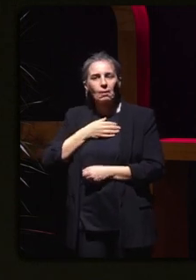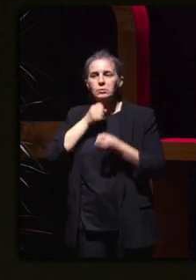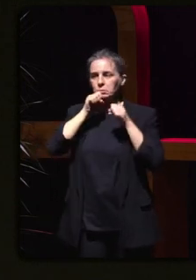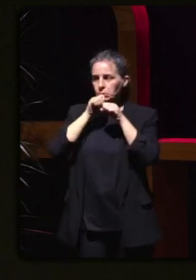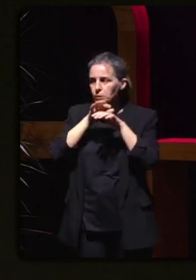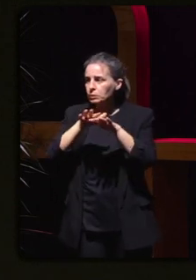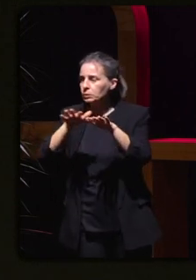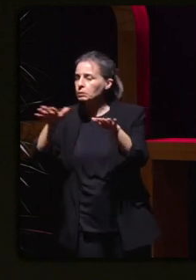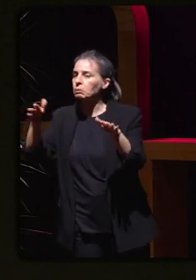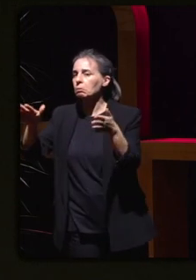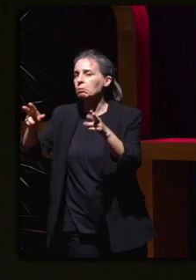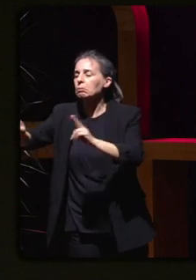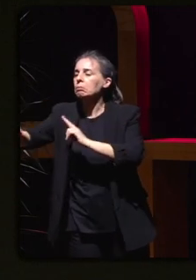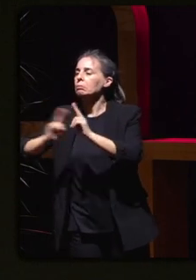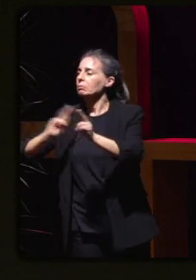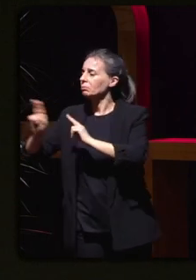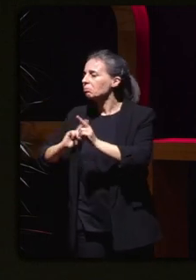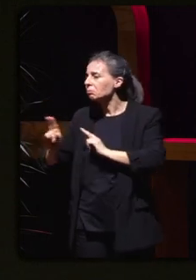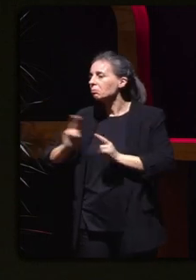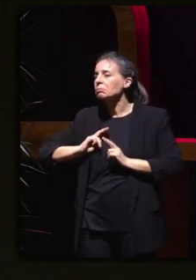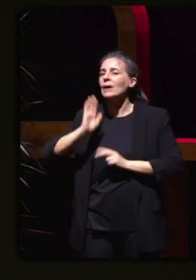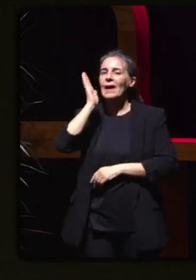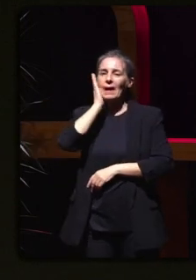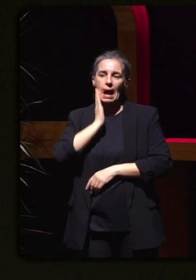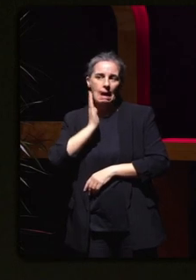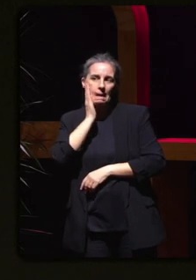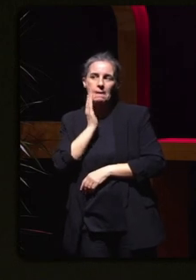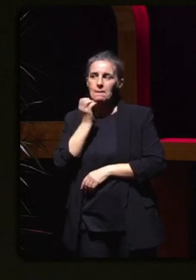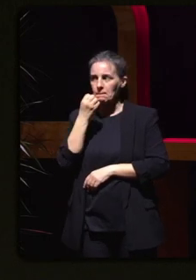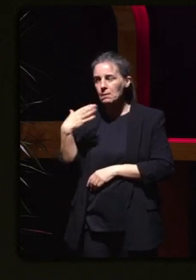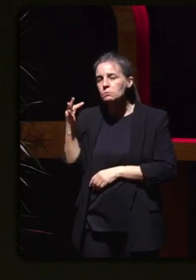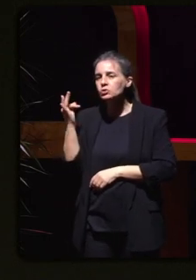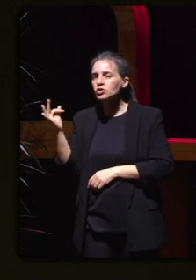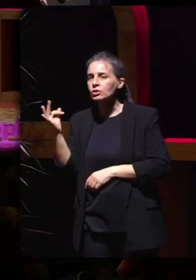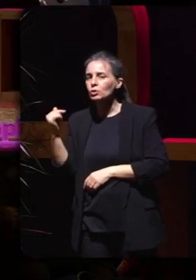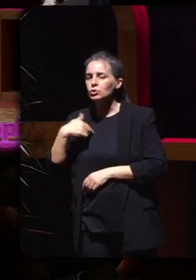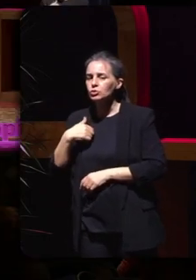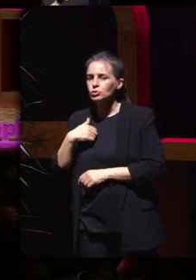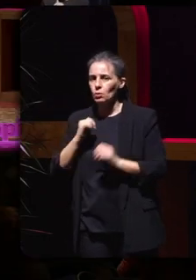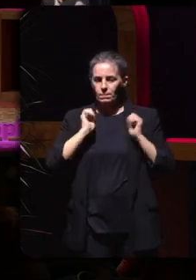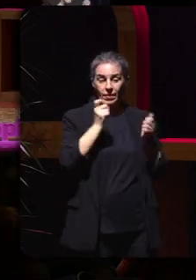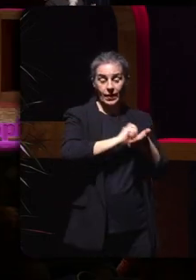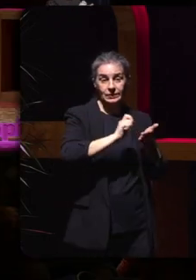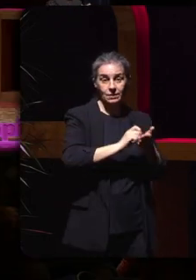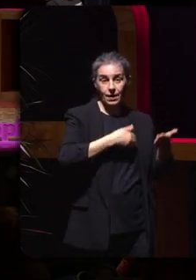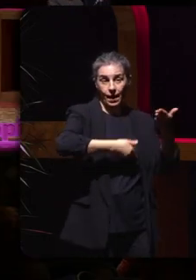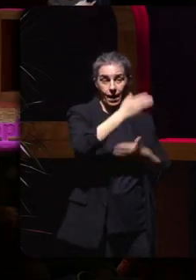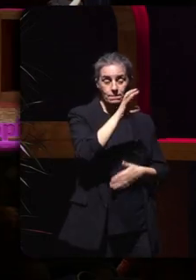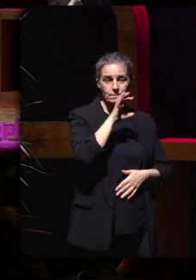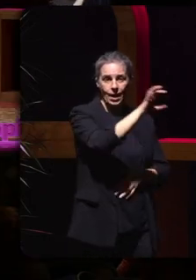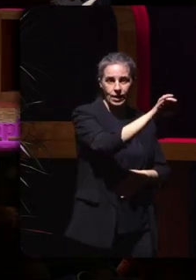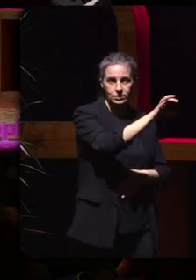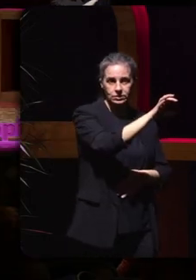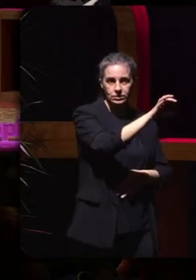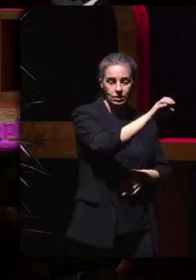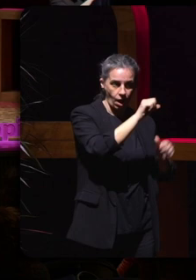lo notaba y siempre noté mucho cariño por parte de la gente desde que escribo en el país todo se ha multiplicado